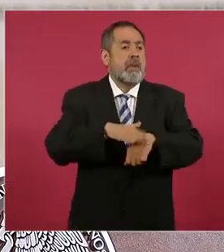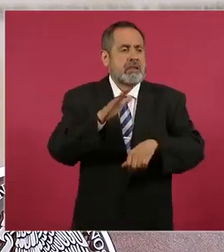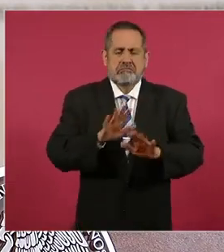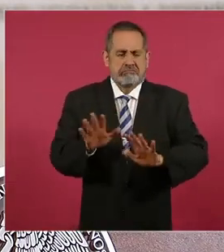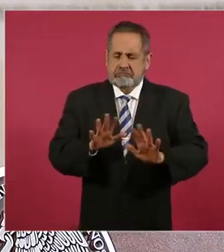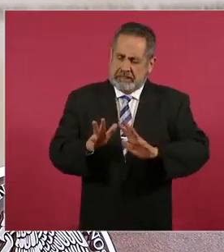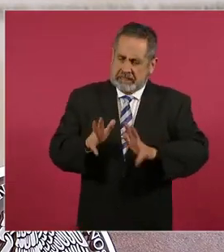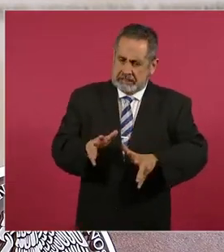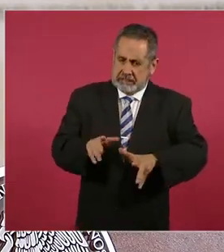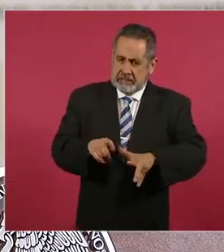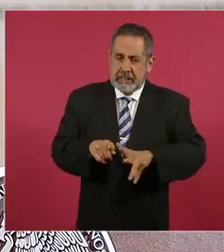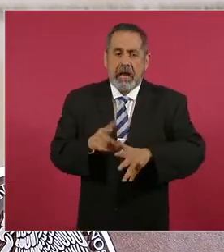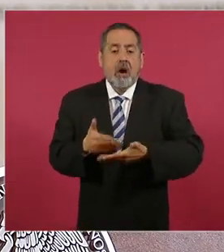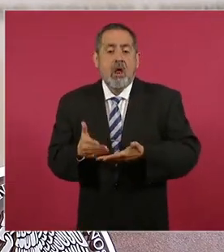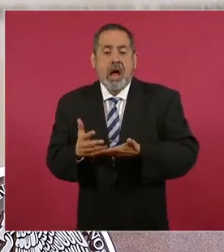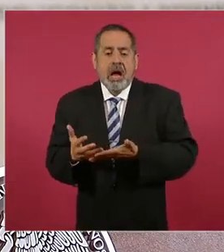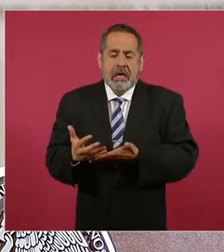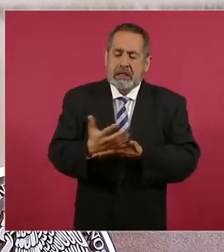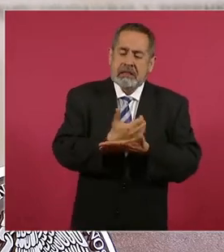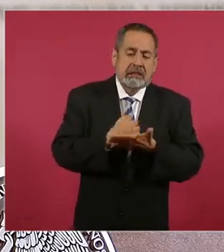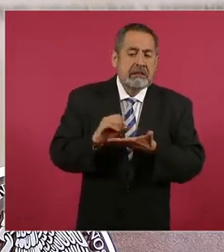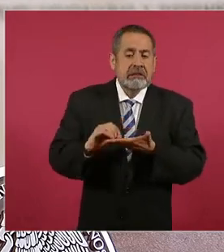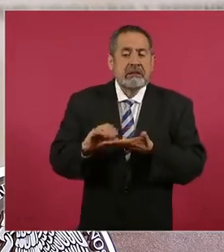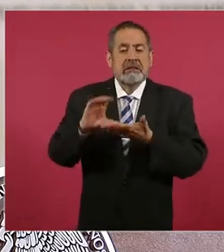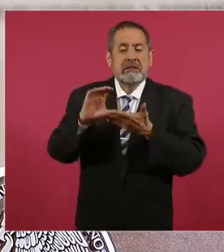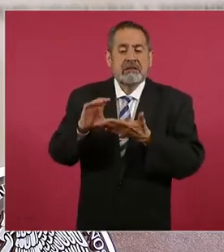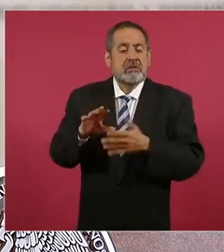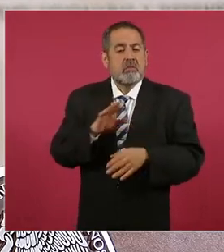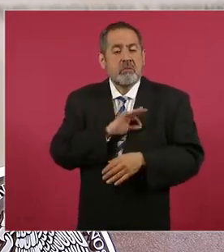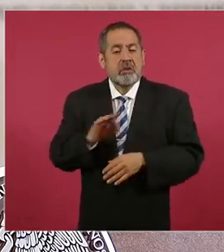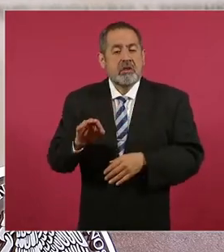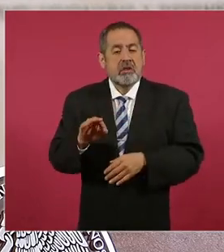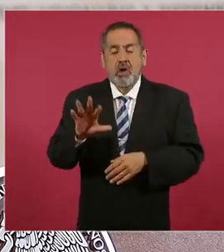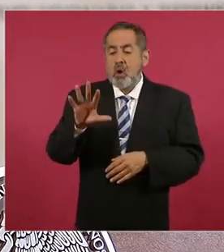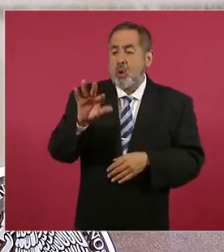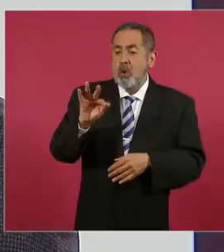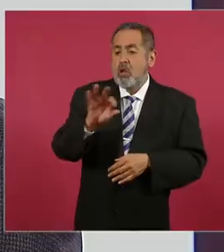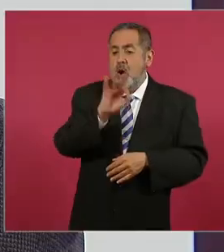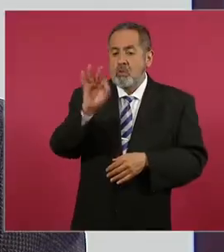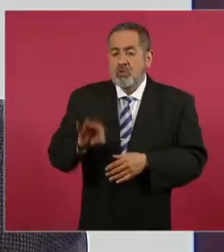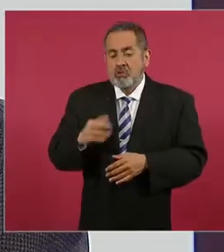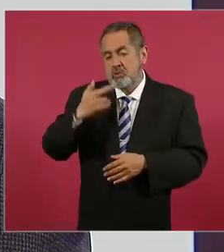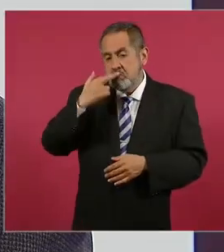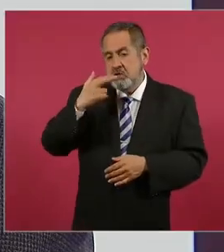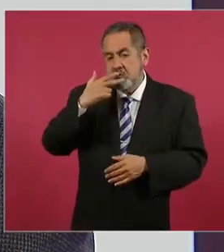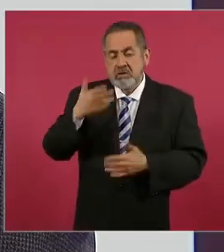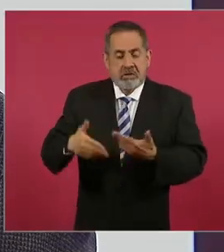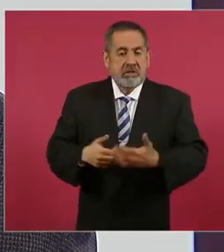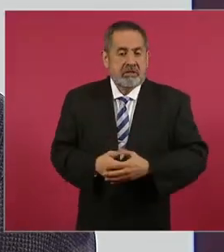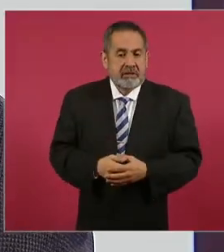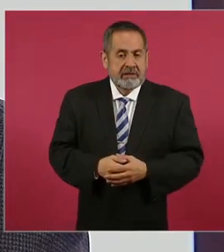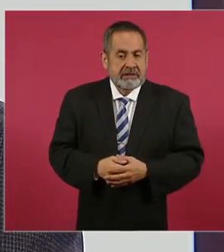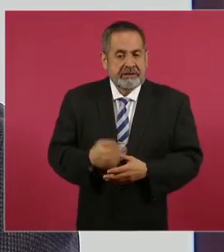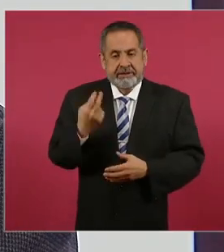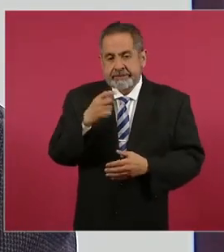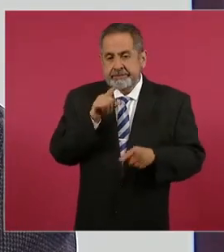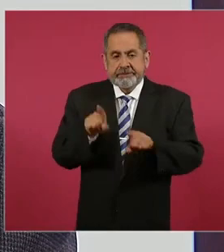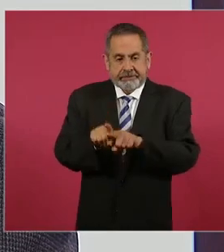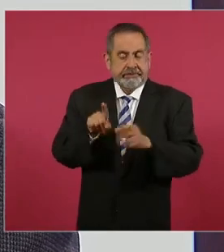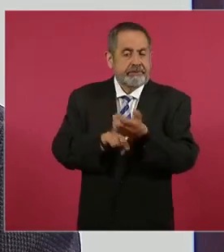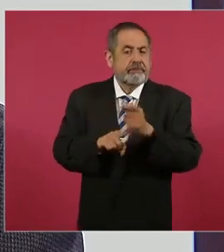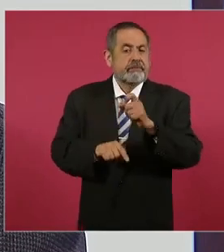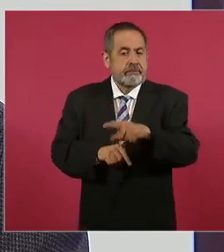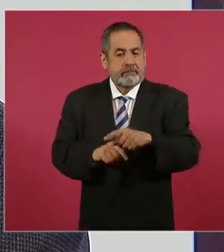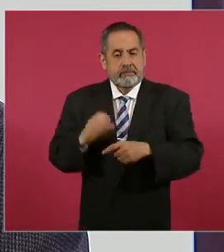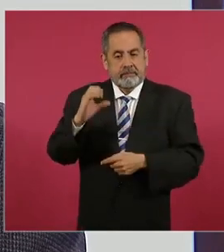los ingresos de CFE han aumentado casi en un 40%. Asimismo,